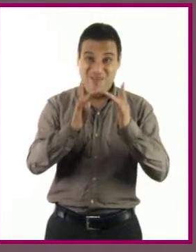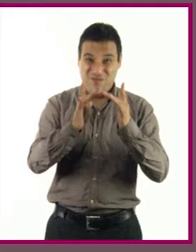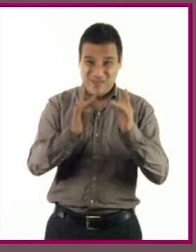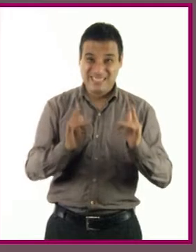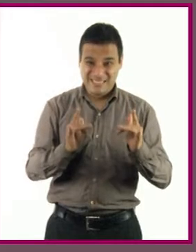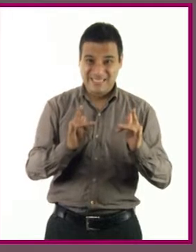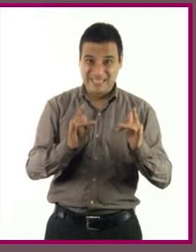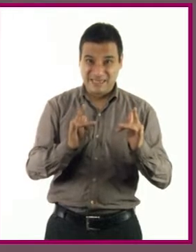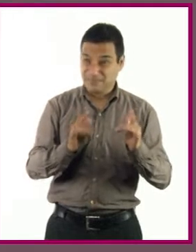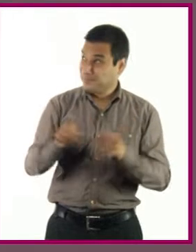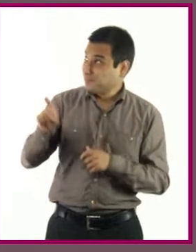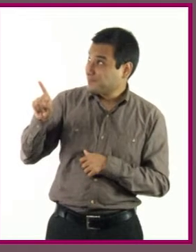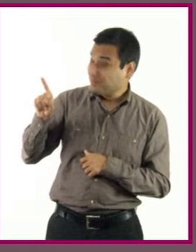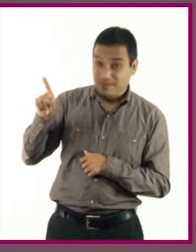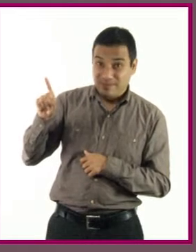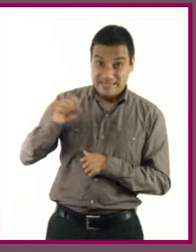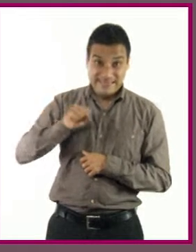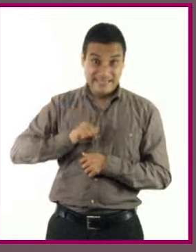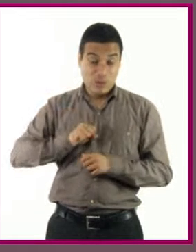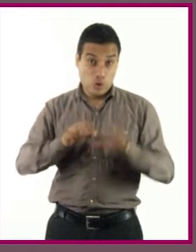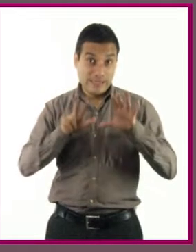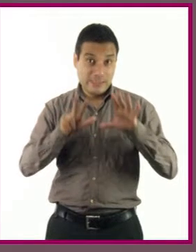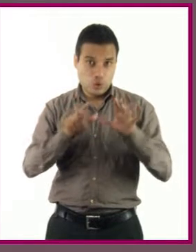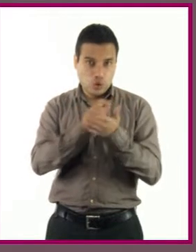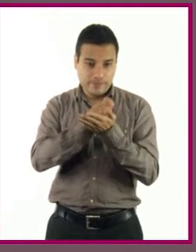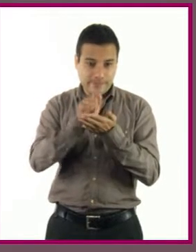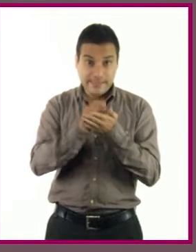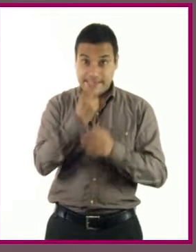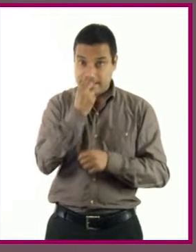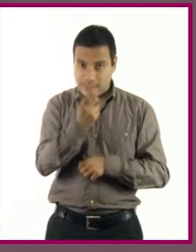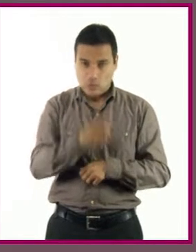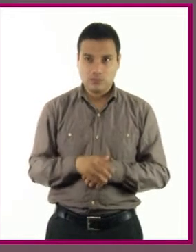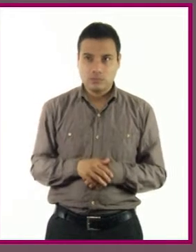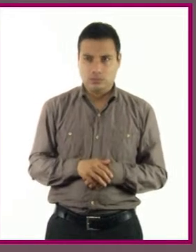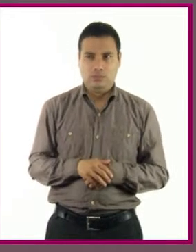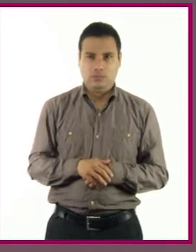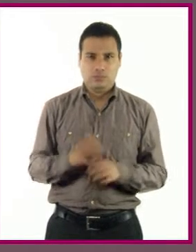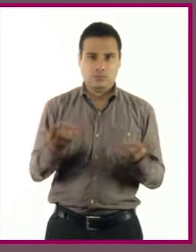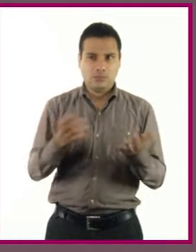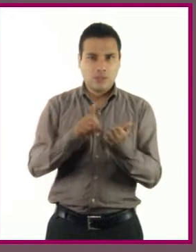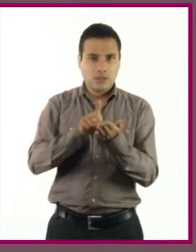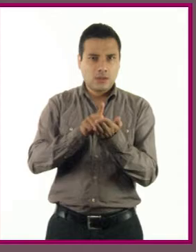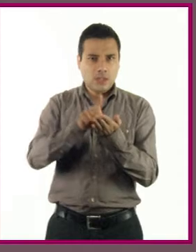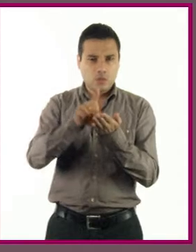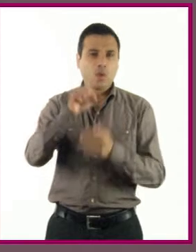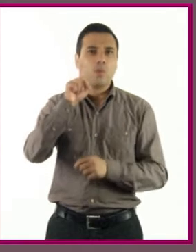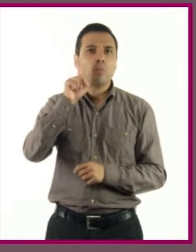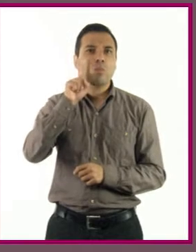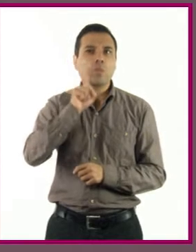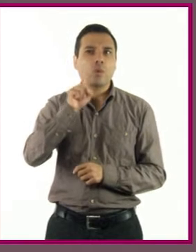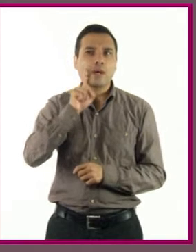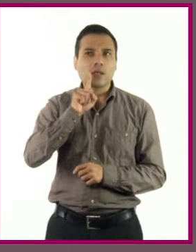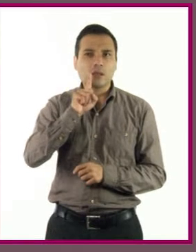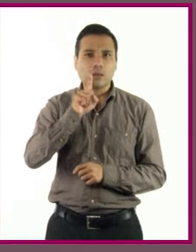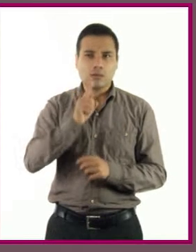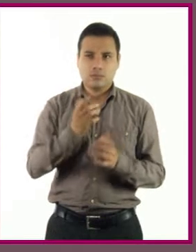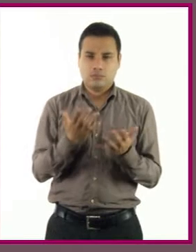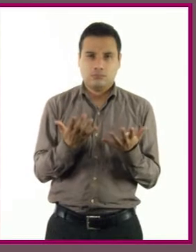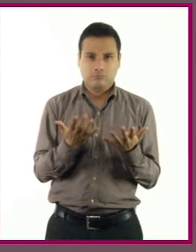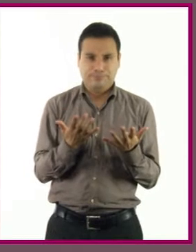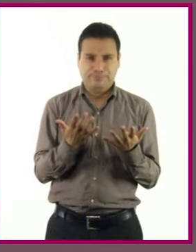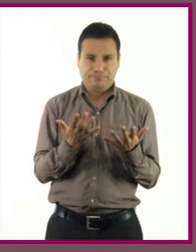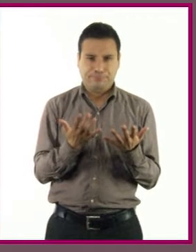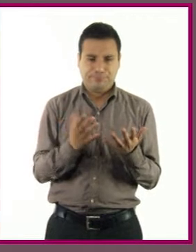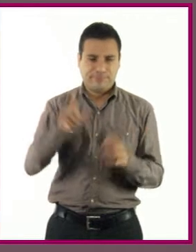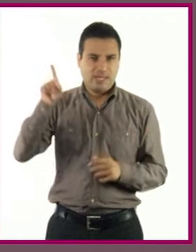Gouges escribió a finales del siglo XVIII la Declaración de los Derechos de la Mujer y la Ciudadana, documento del cual leímos